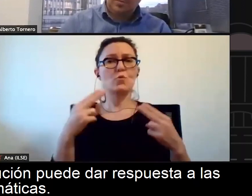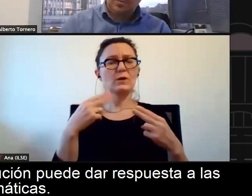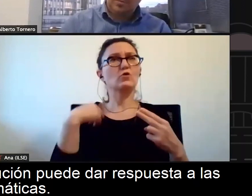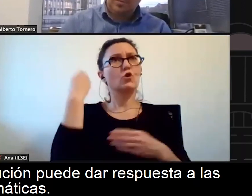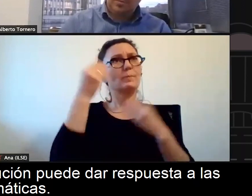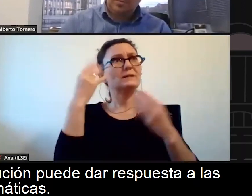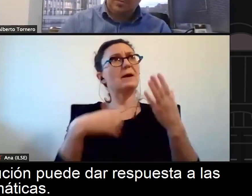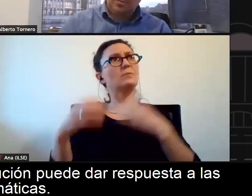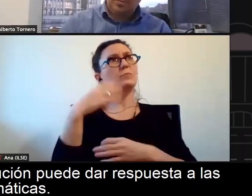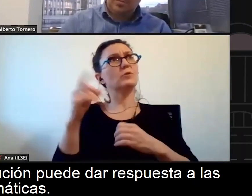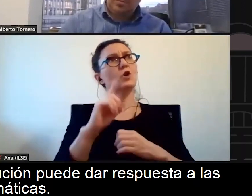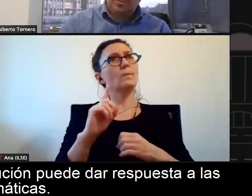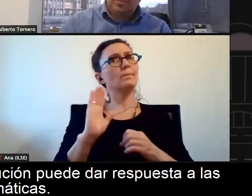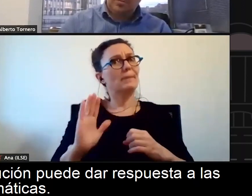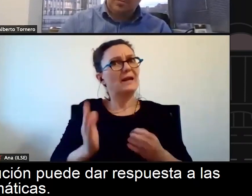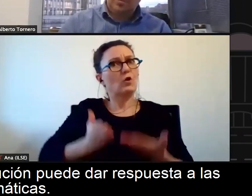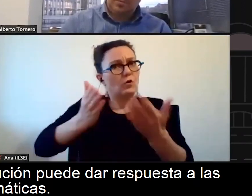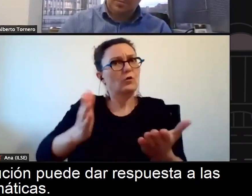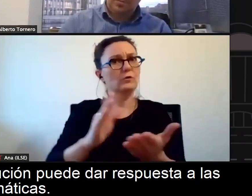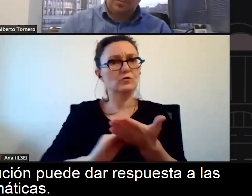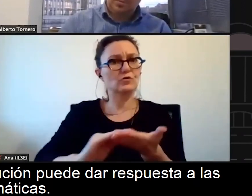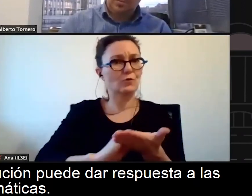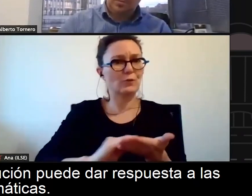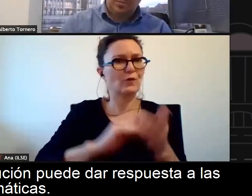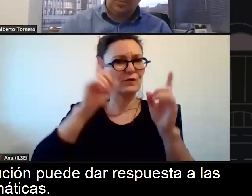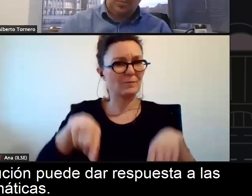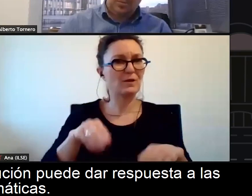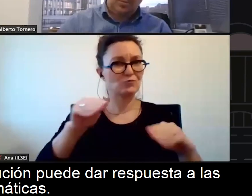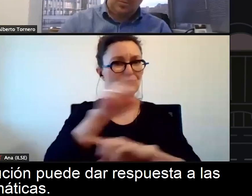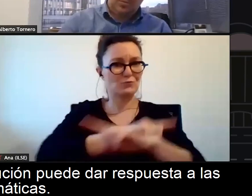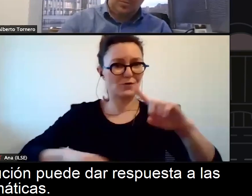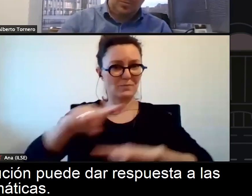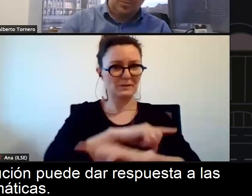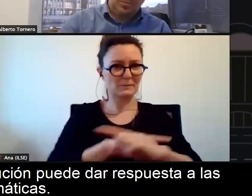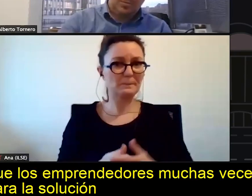pero en el que tu solución también puede dar respuesta a las problemáticas.